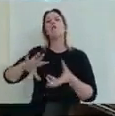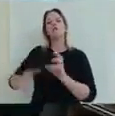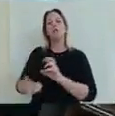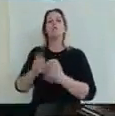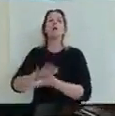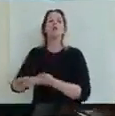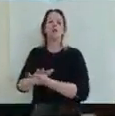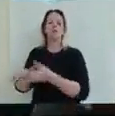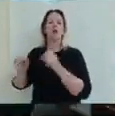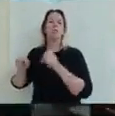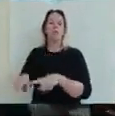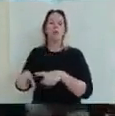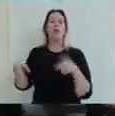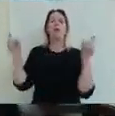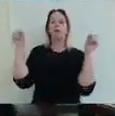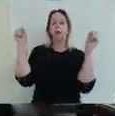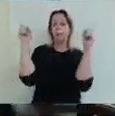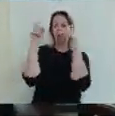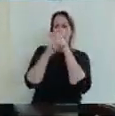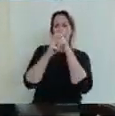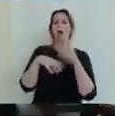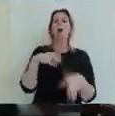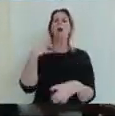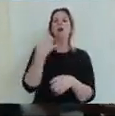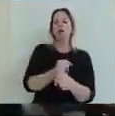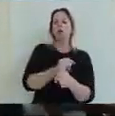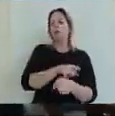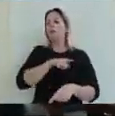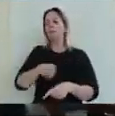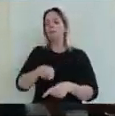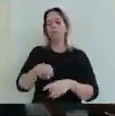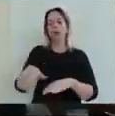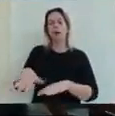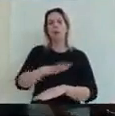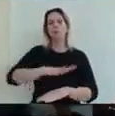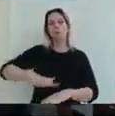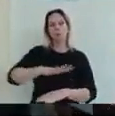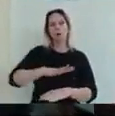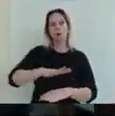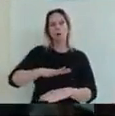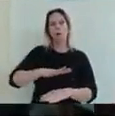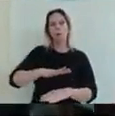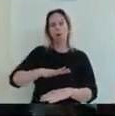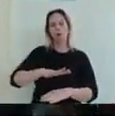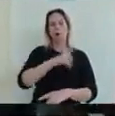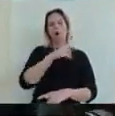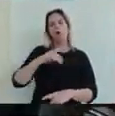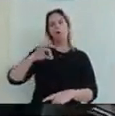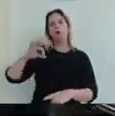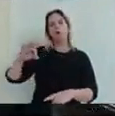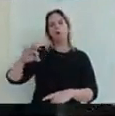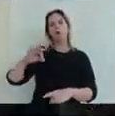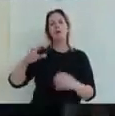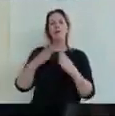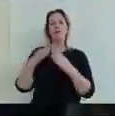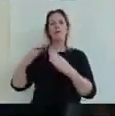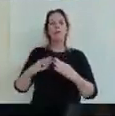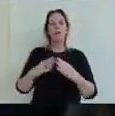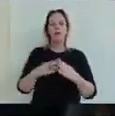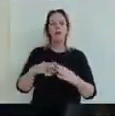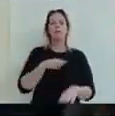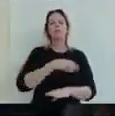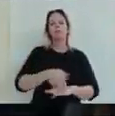del prestatario en servicio de transporte urbano de pasajeros. Concejal Miño. No, sí, iba a